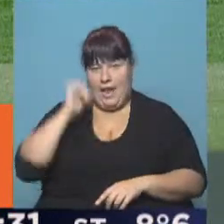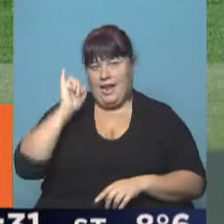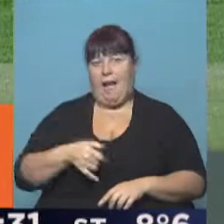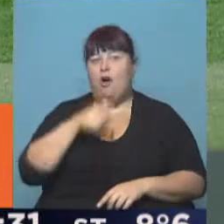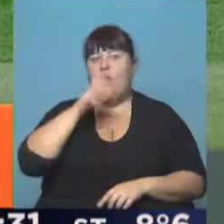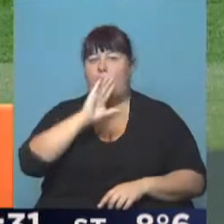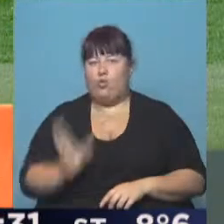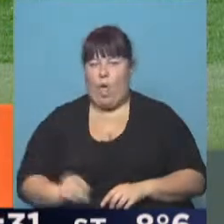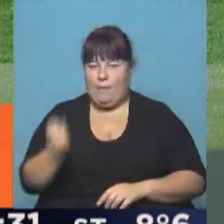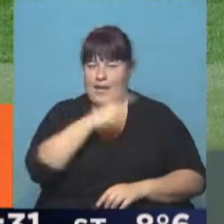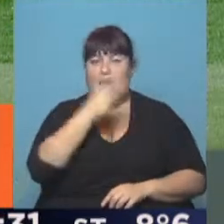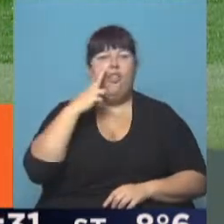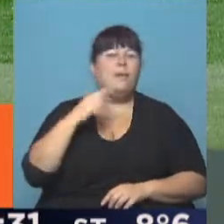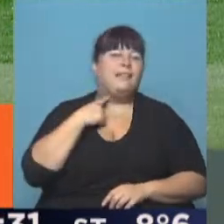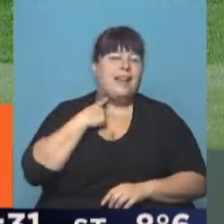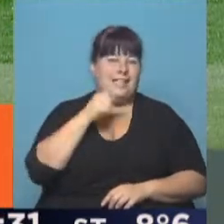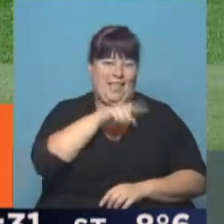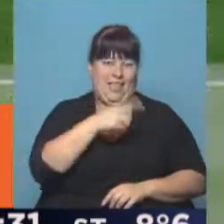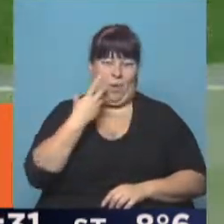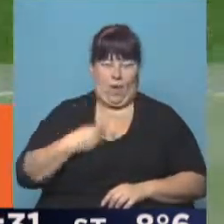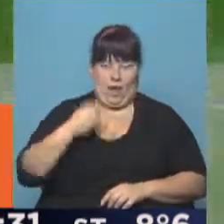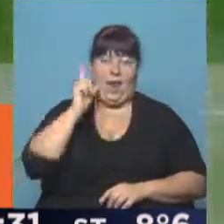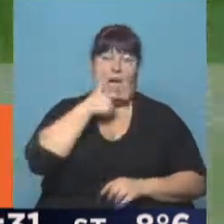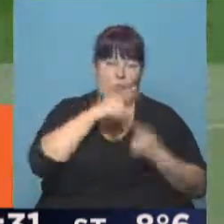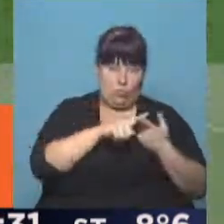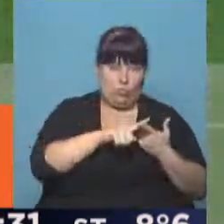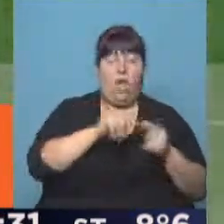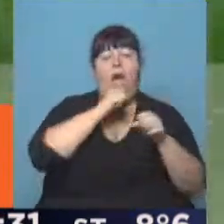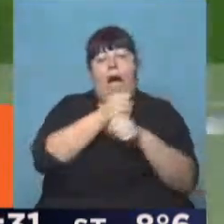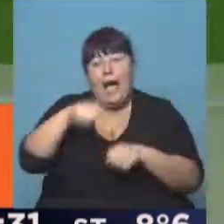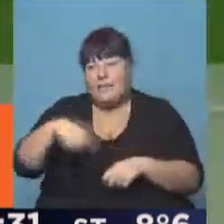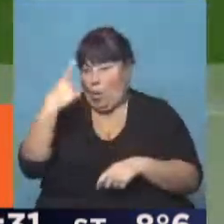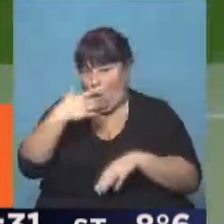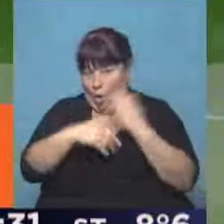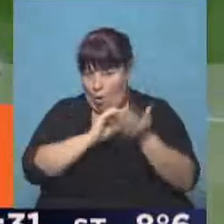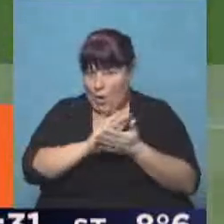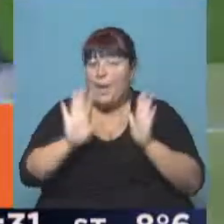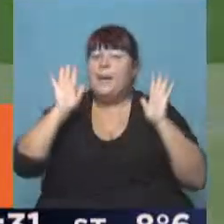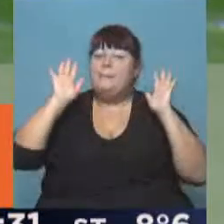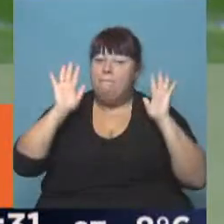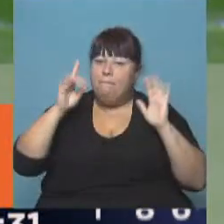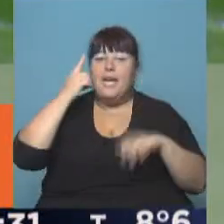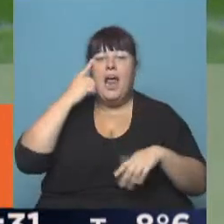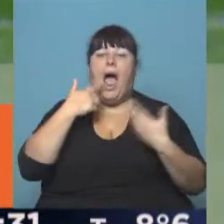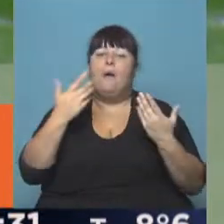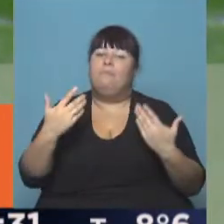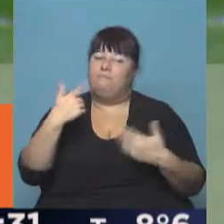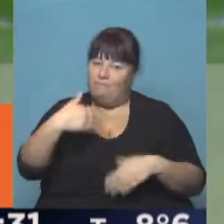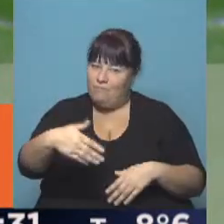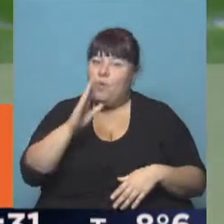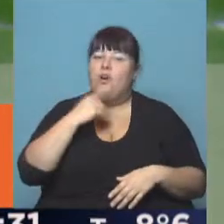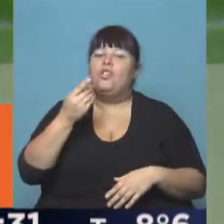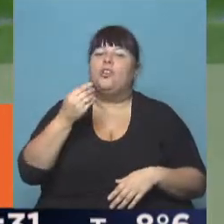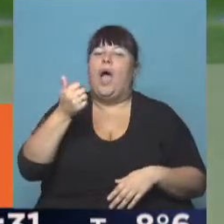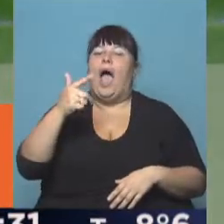Copa Sudamericana en 2013 con la camiseta de Lanús, hasta ahora el único refuerzo, pero se habla, y ustedes saben de las expectativas que hay en torno a